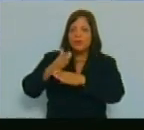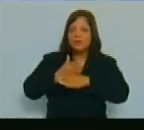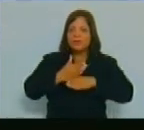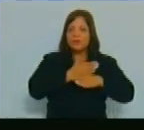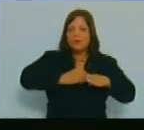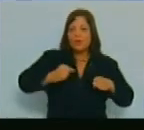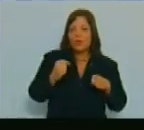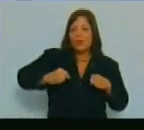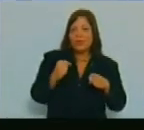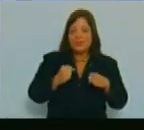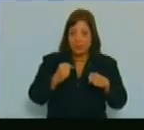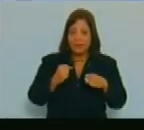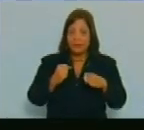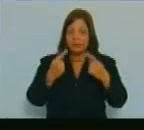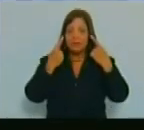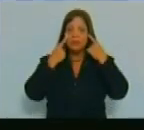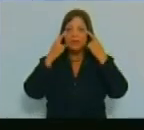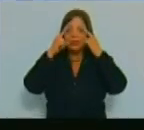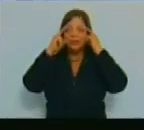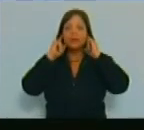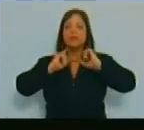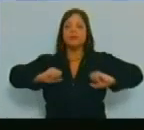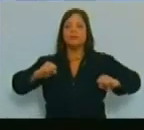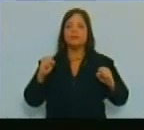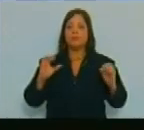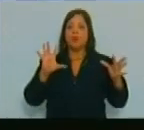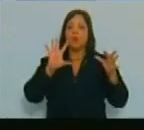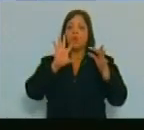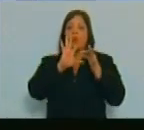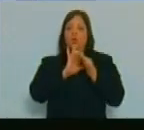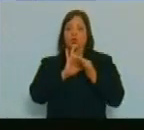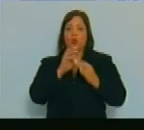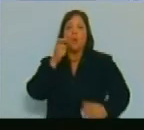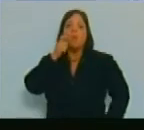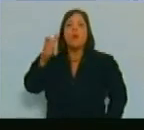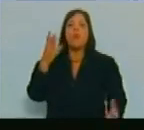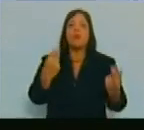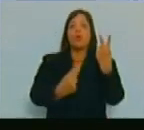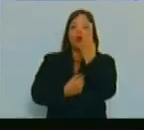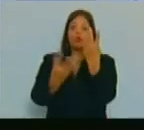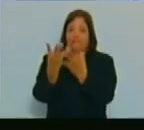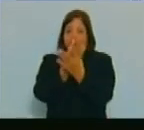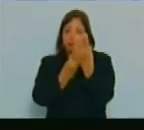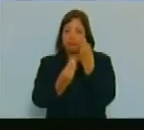para que las unidades de función policial conjuntamente con el pueblo